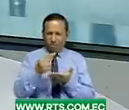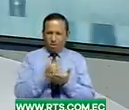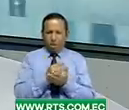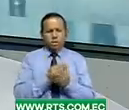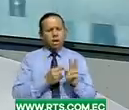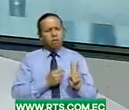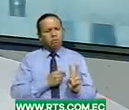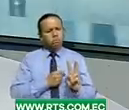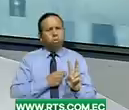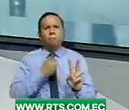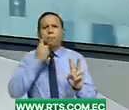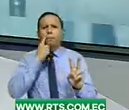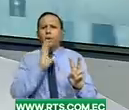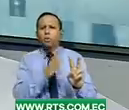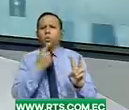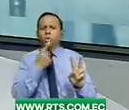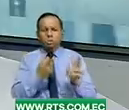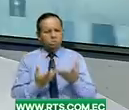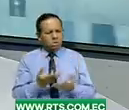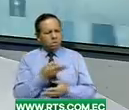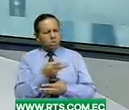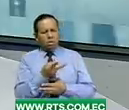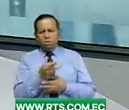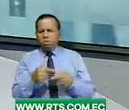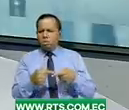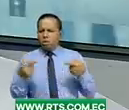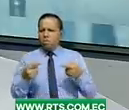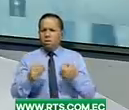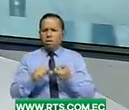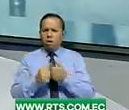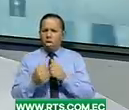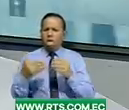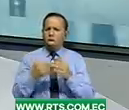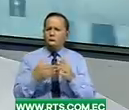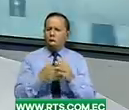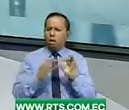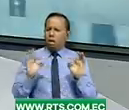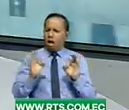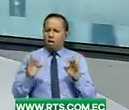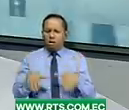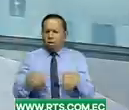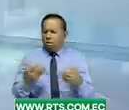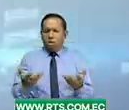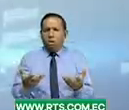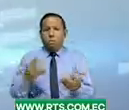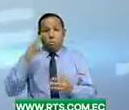no tenían enemigos ni amenazas. La policía investiga este doble crimen.